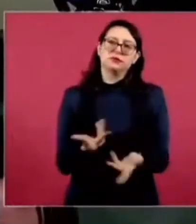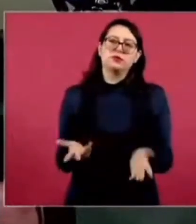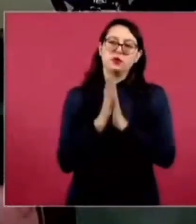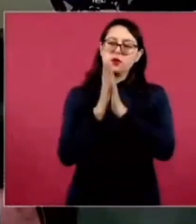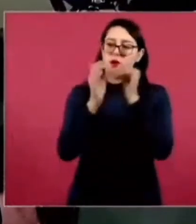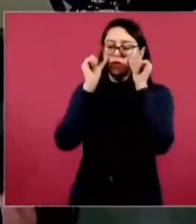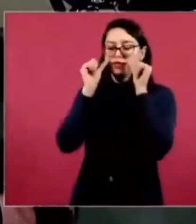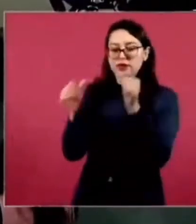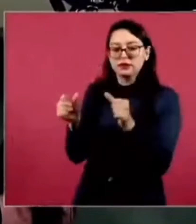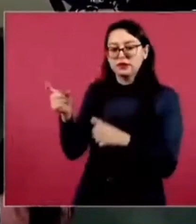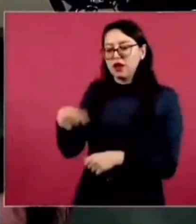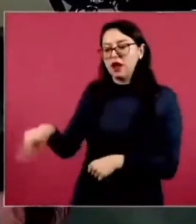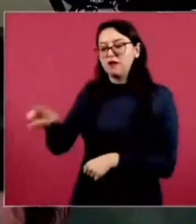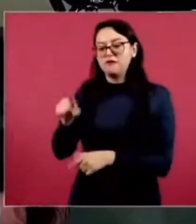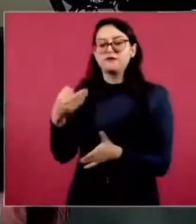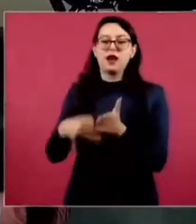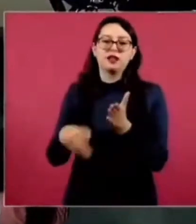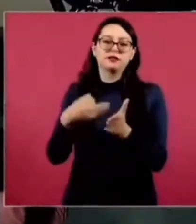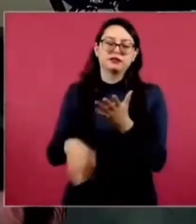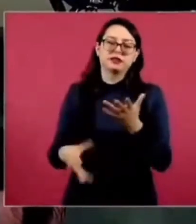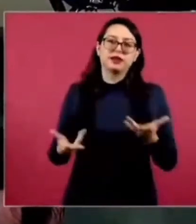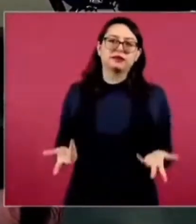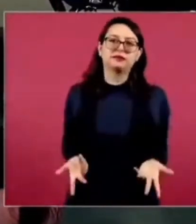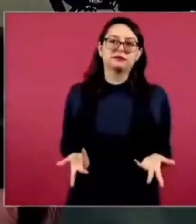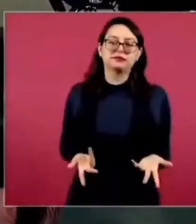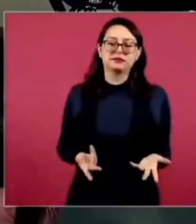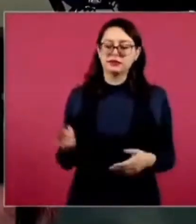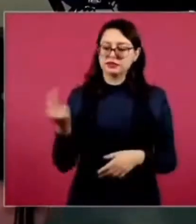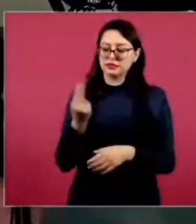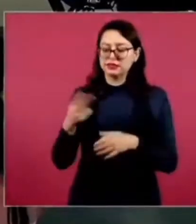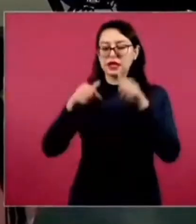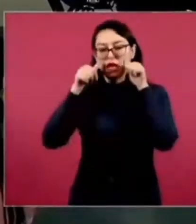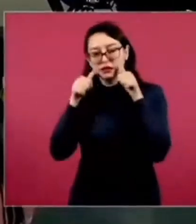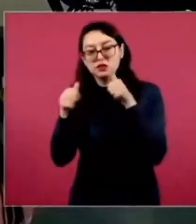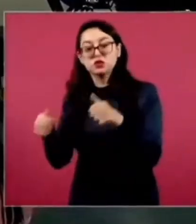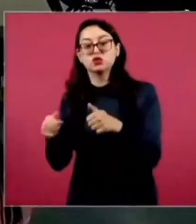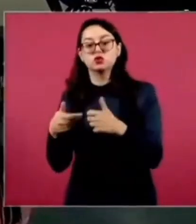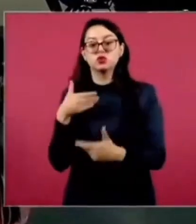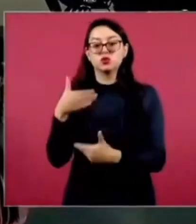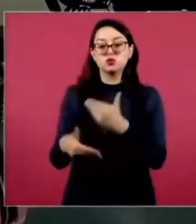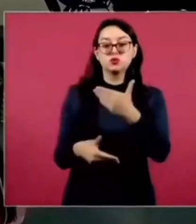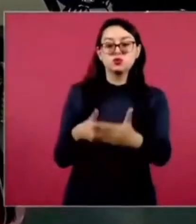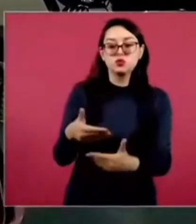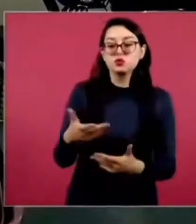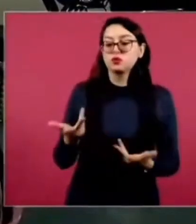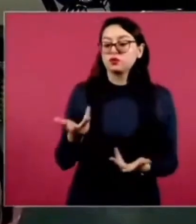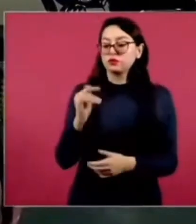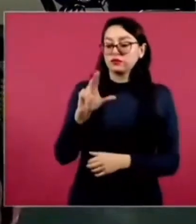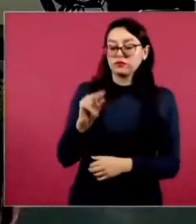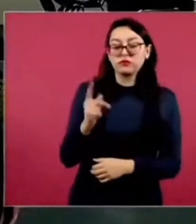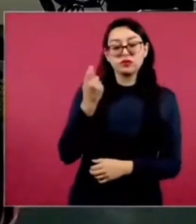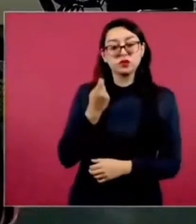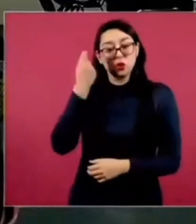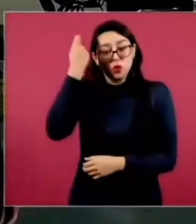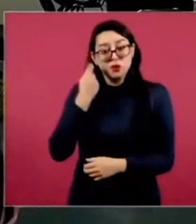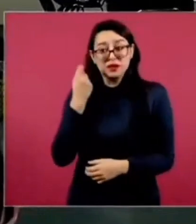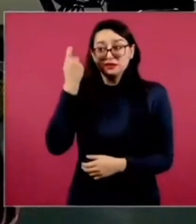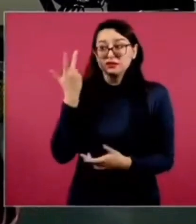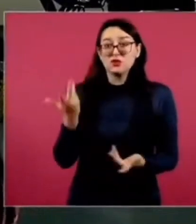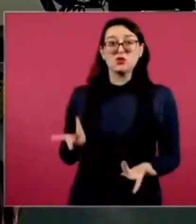¿Qué hay con los electricistas de Luz y Fuerza, presidente, en este sentido? ¿Ha habido avances en las jubilaciones que ellos están